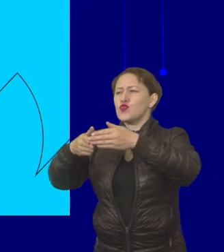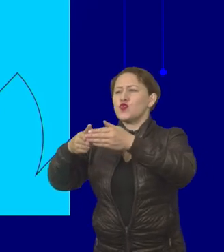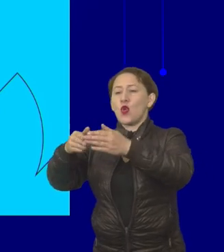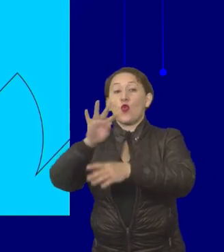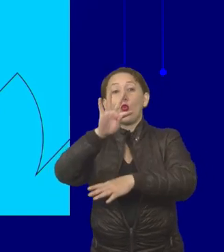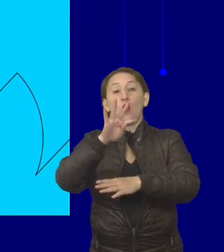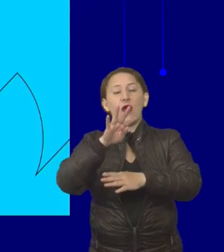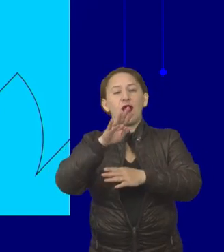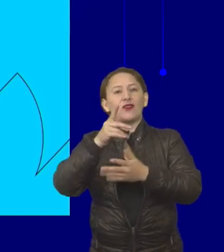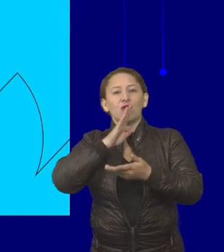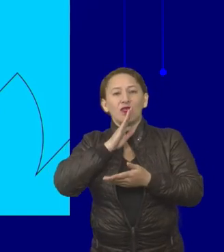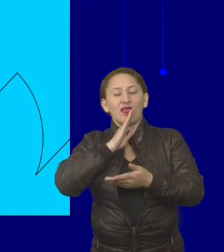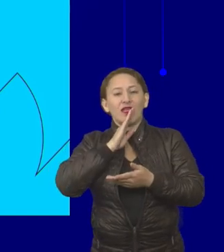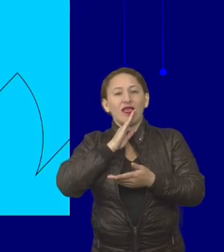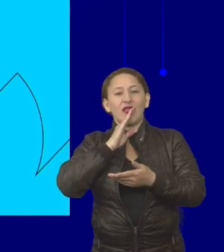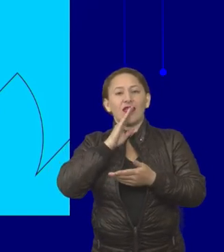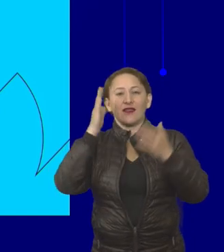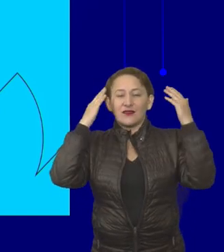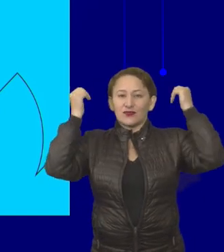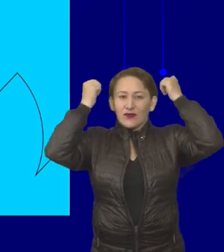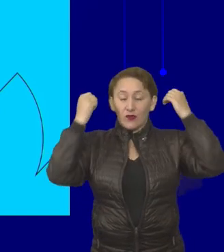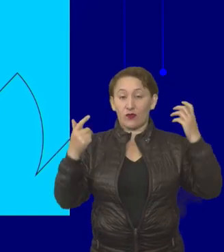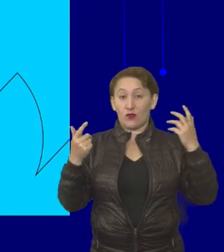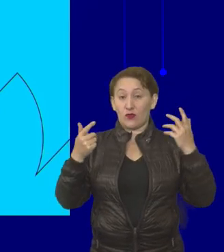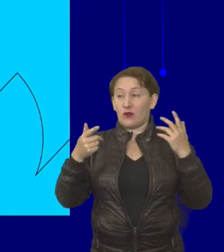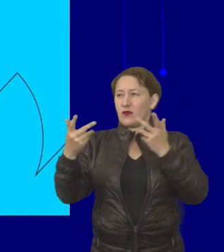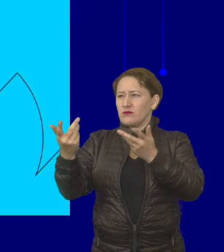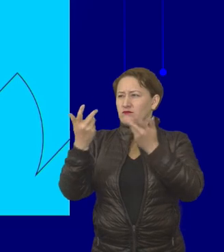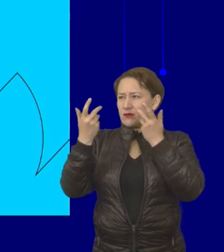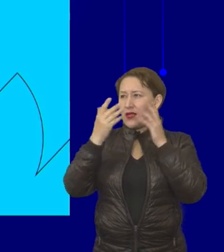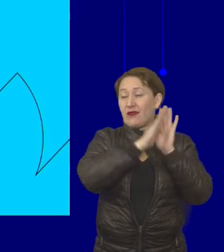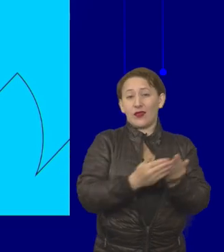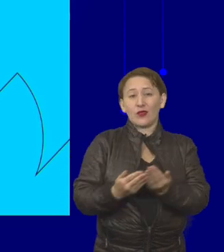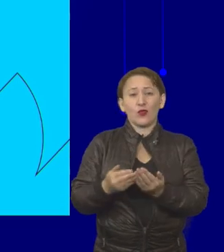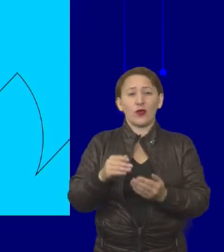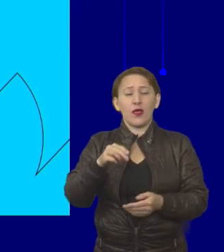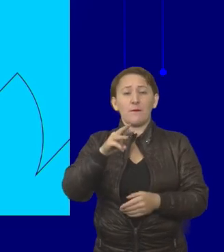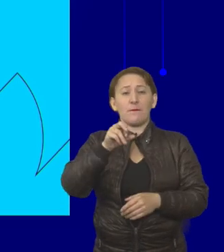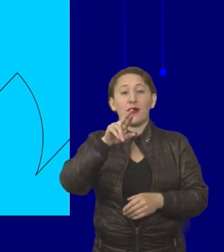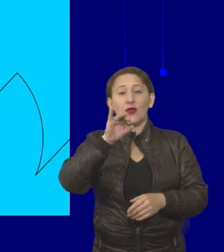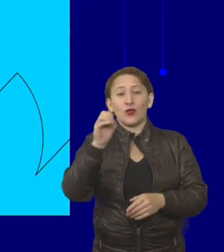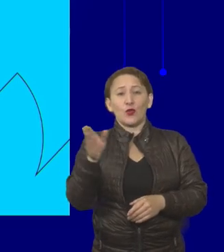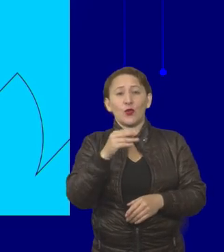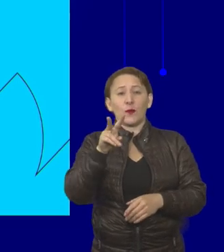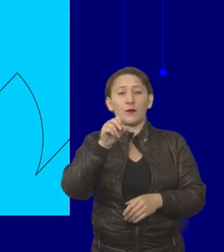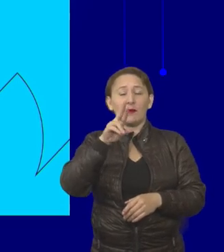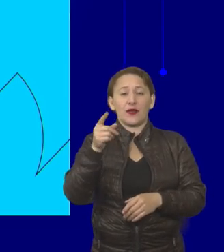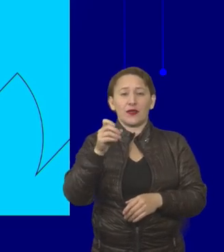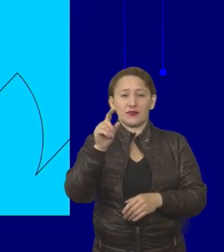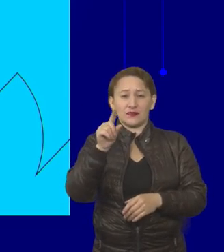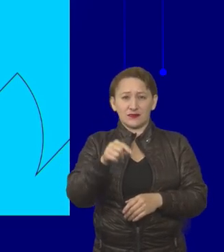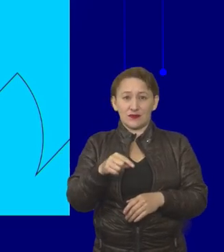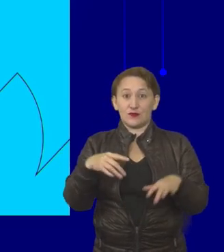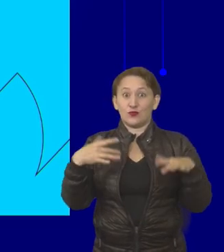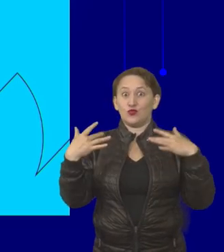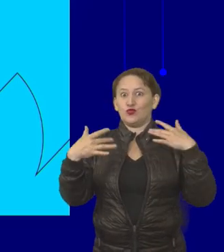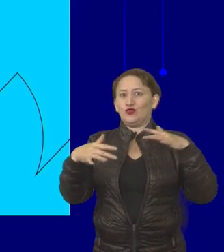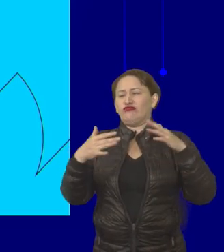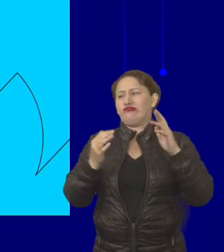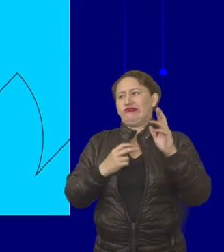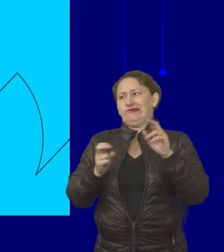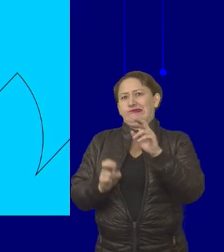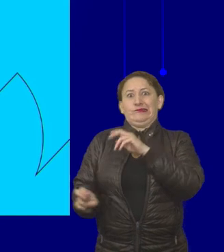ahí quedaba el colegio, literatura me lo dictaba Mario Vargas Llosa y de ahí para arriba eran todos los profesores. Pues imagínense el nivel al